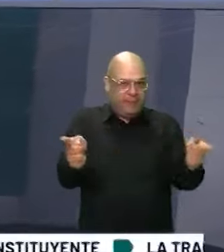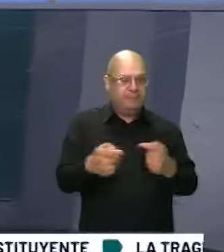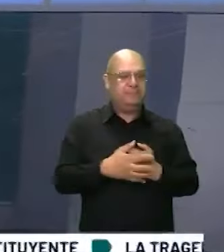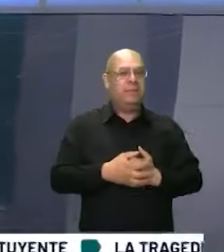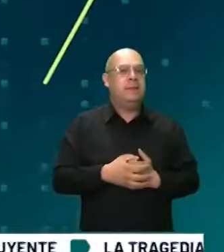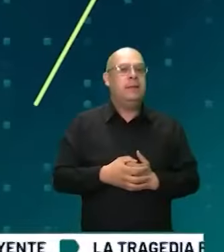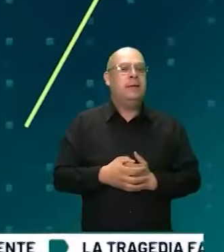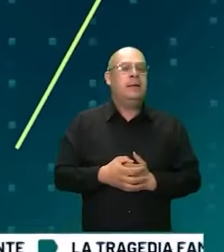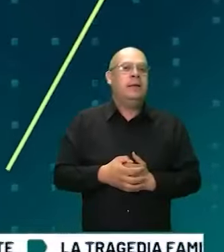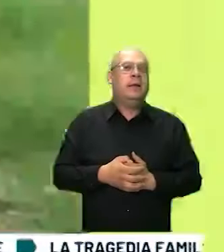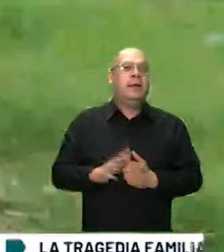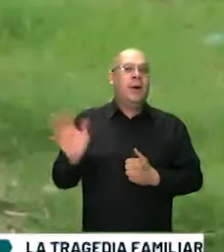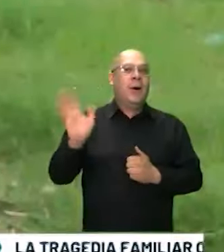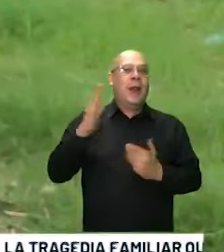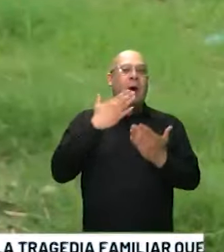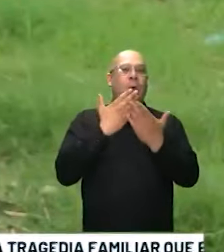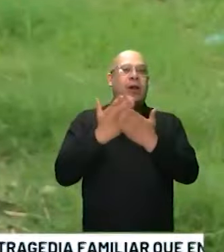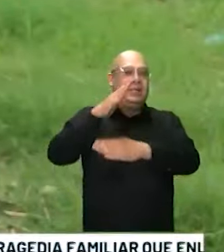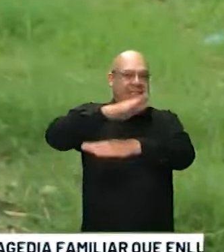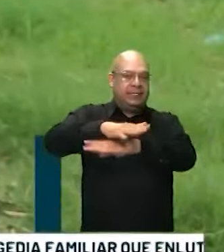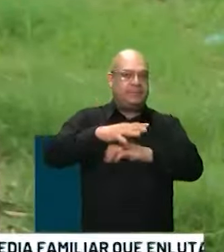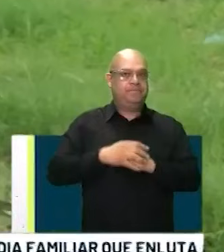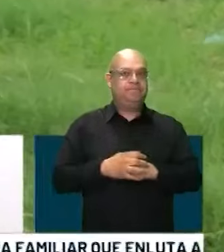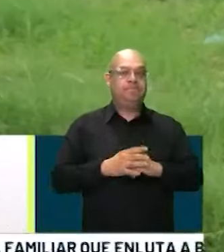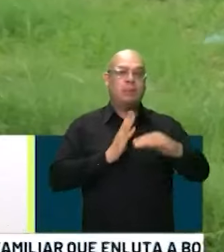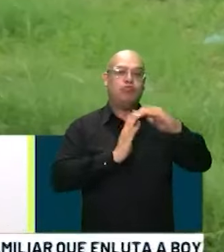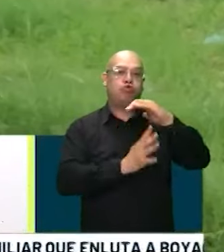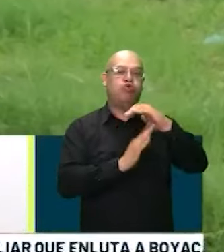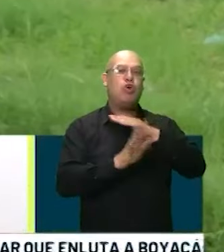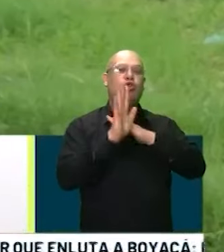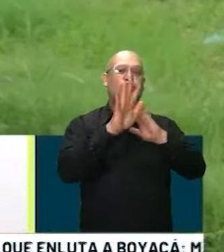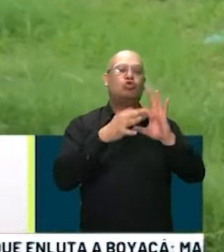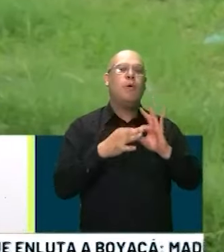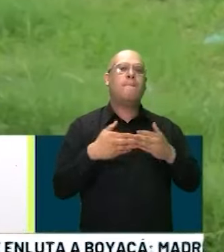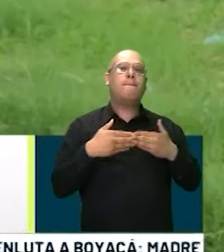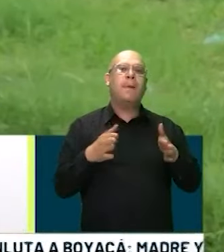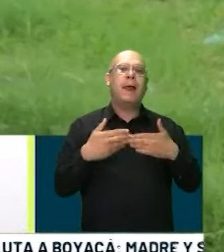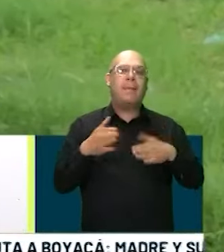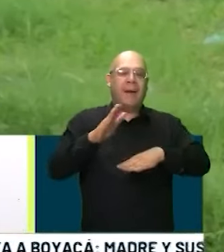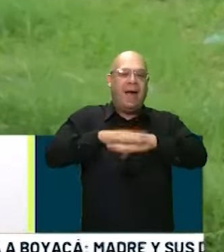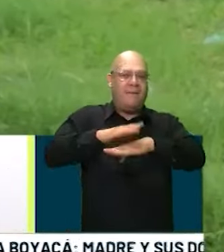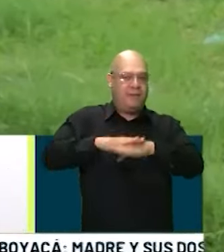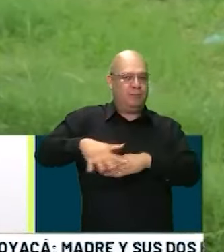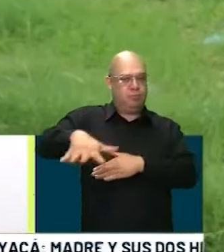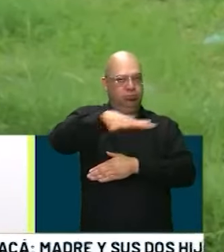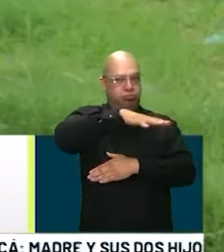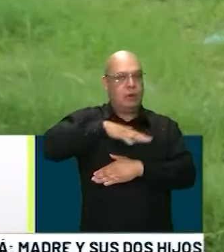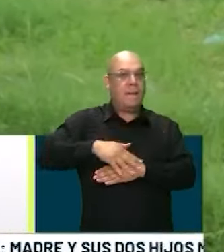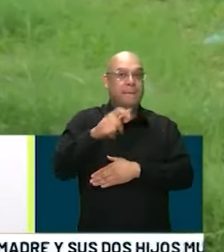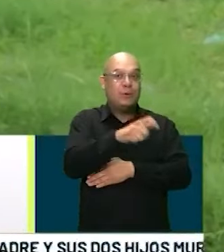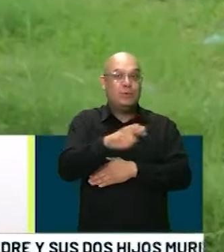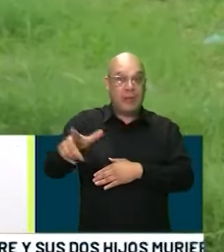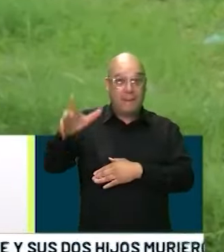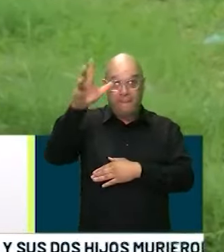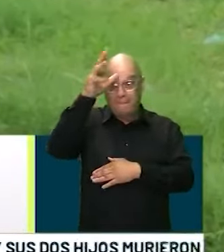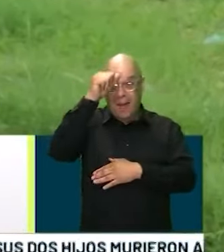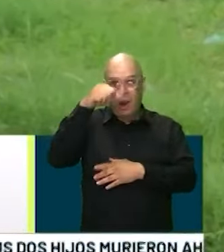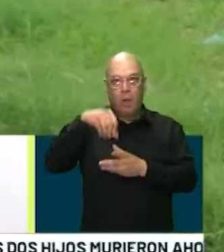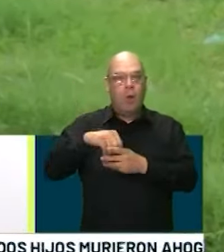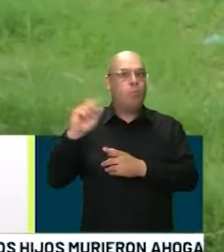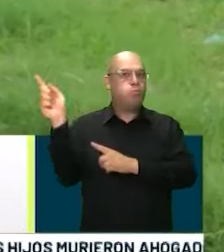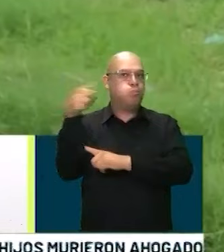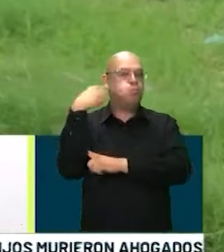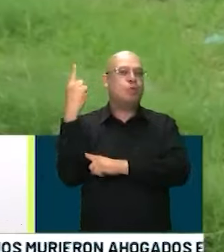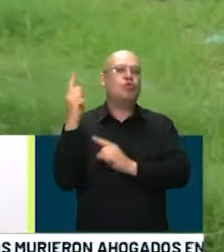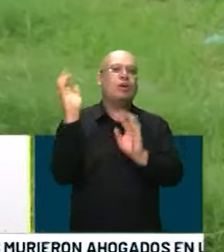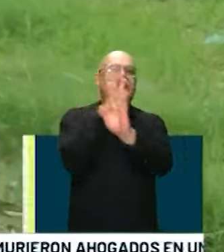Hola buenas tardes pues la autoridad migratoria de Panamá lanza una alerta dicen ellos que criminales están utilizando la selva del